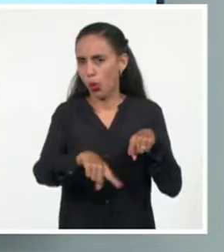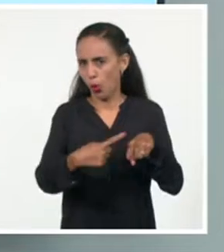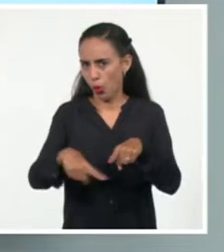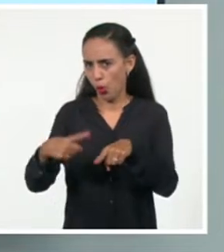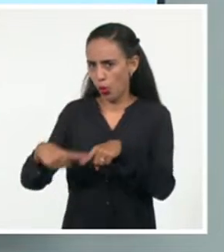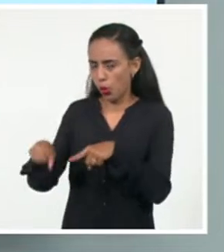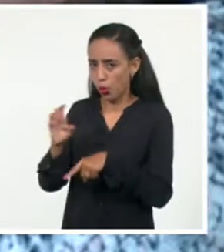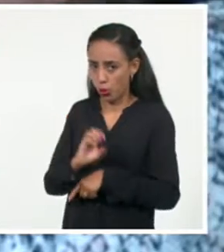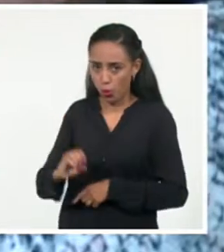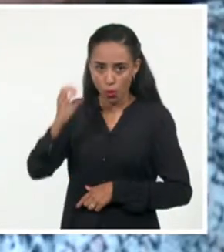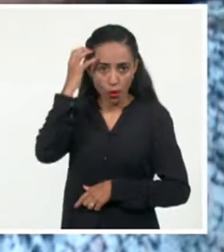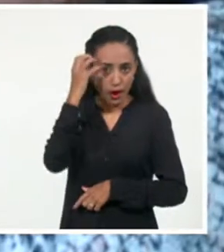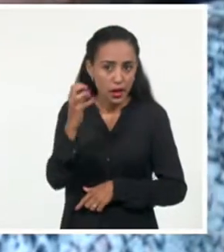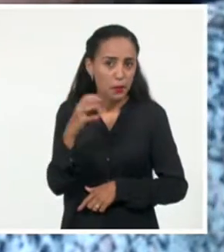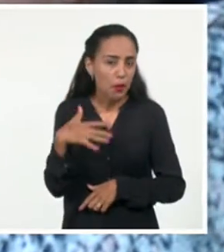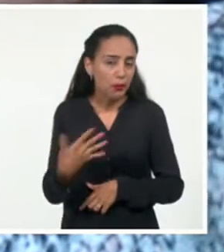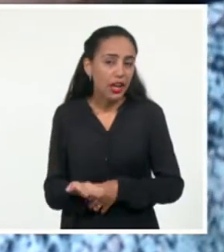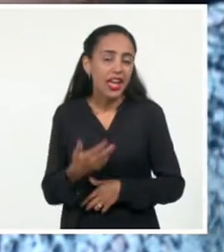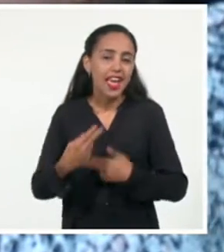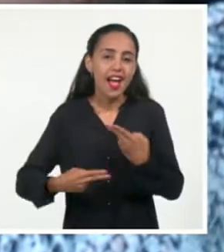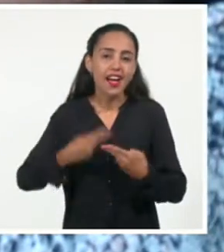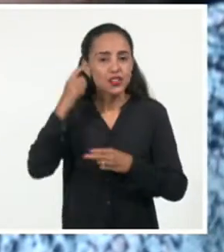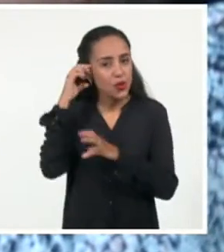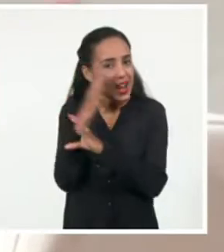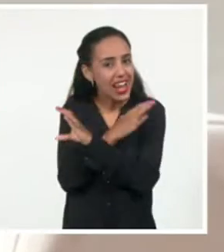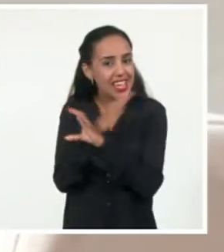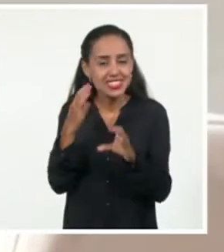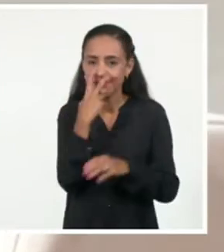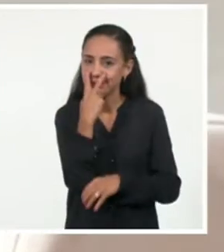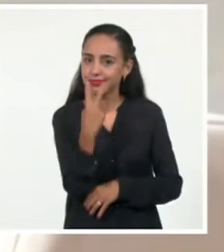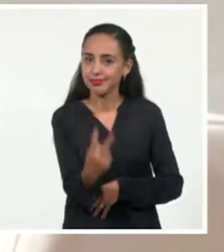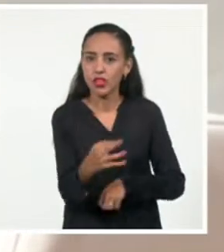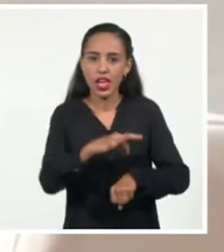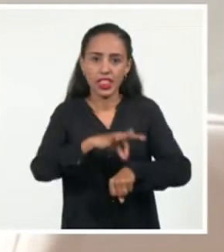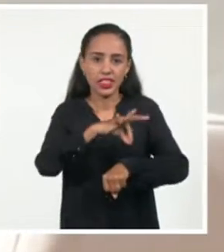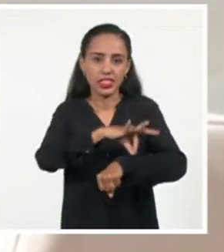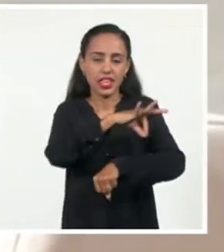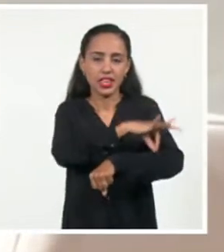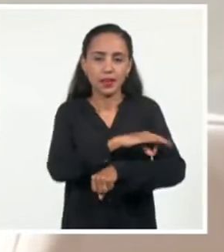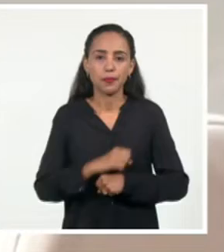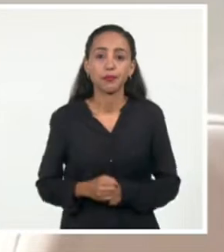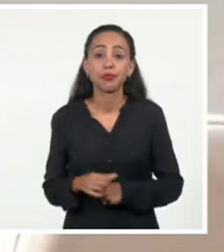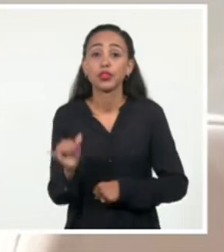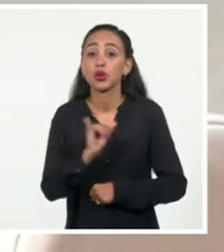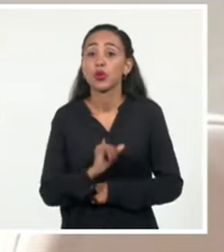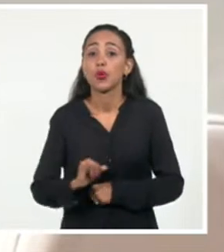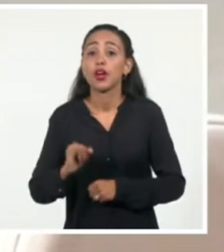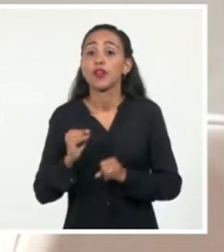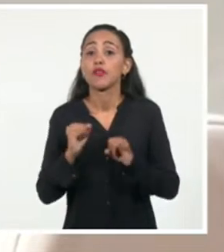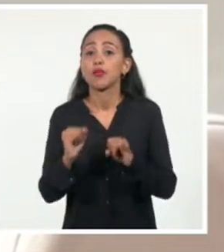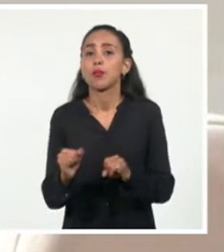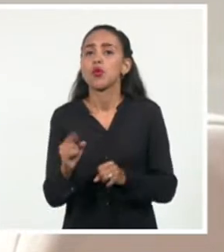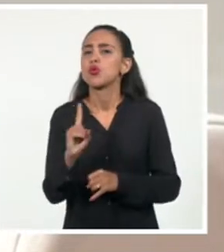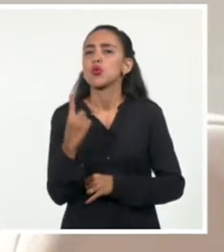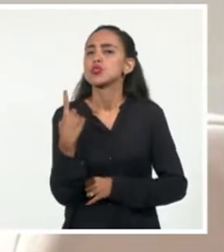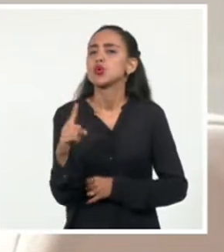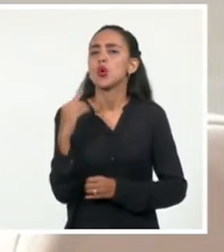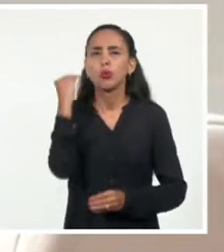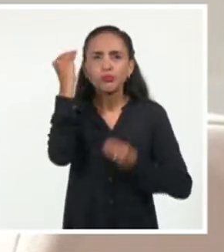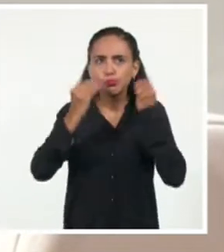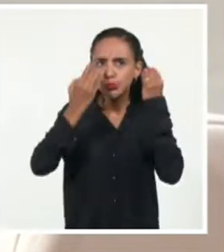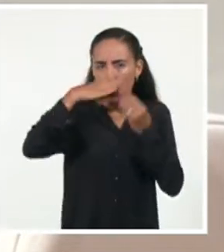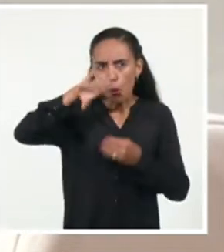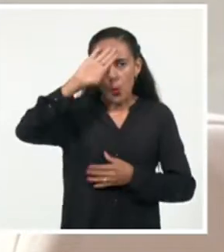instituciones sobre los aportes de la ciencia en el enfrentamiento al dengue. Se refirió a que no es solo una preocupación de